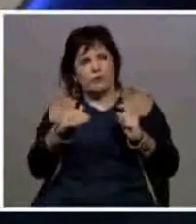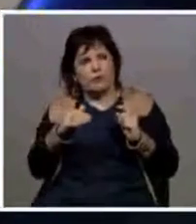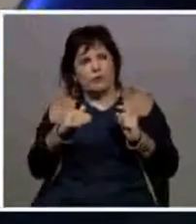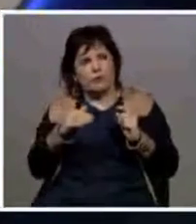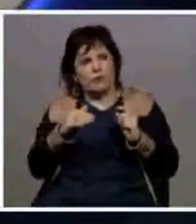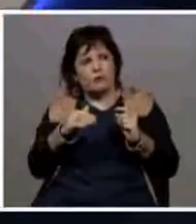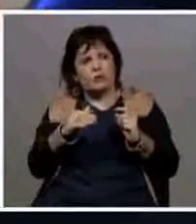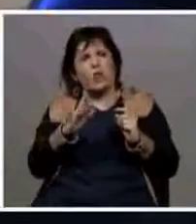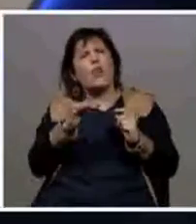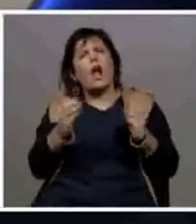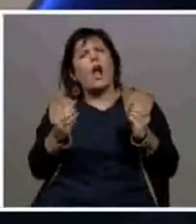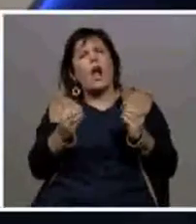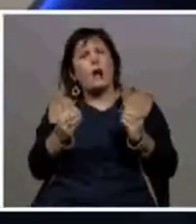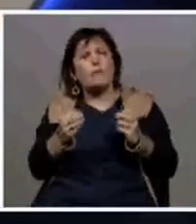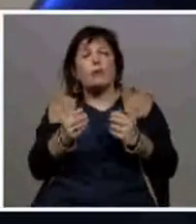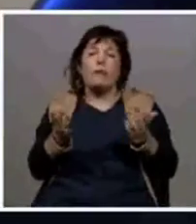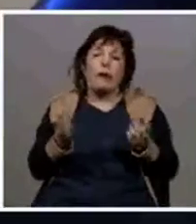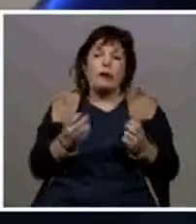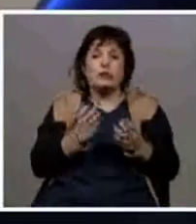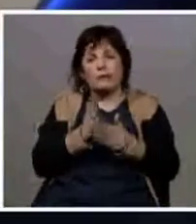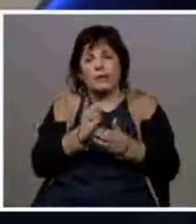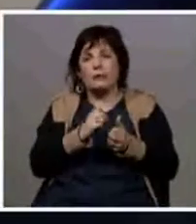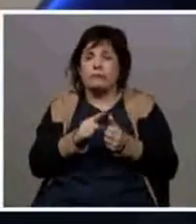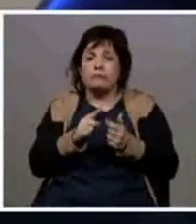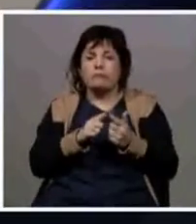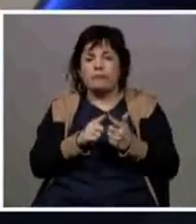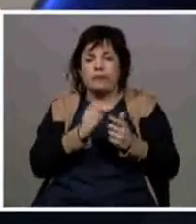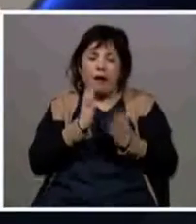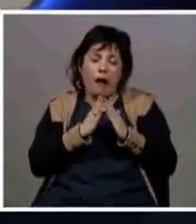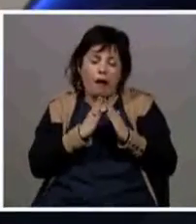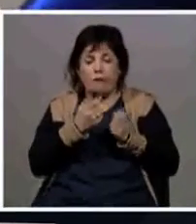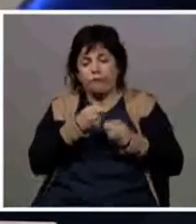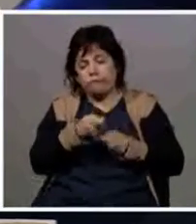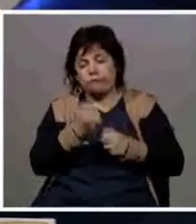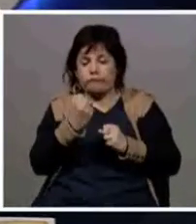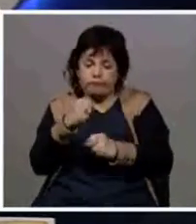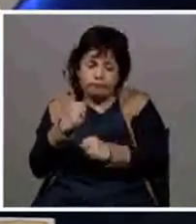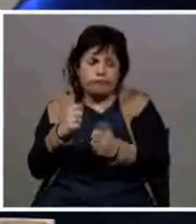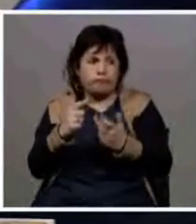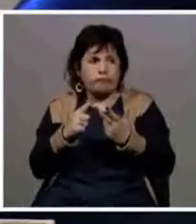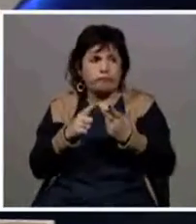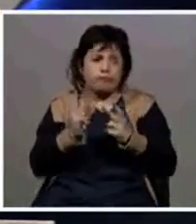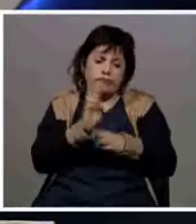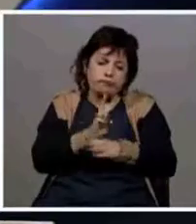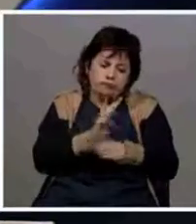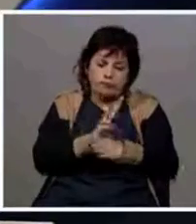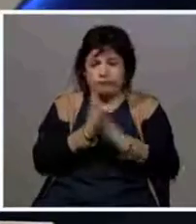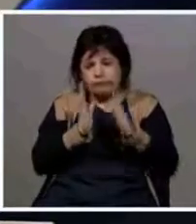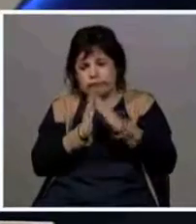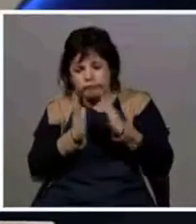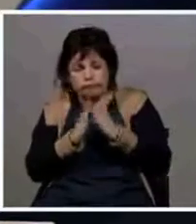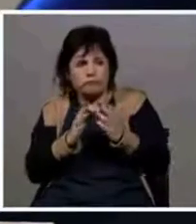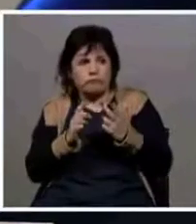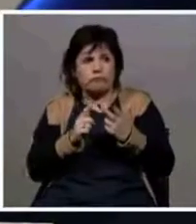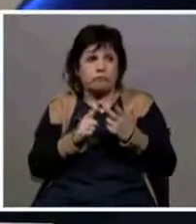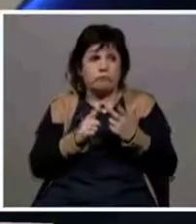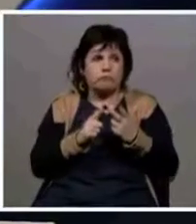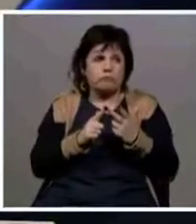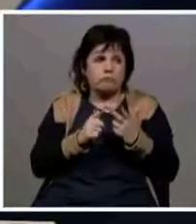preguntamos todos los días cómo es y en general son tareas domésticas de cuidado de la casa de